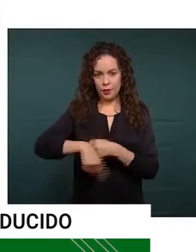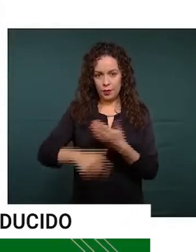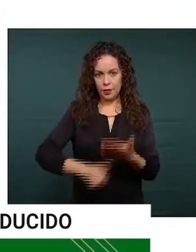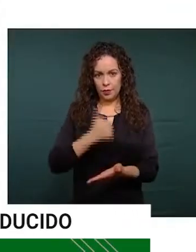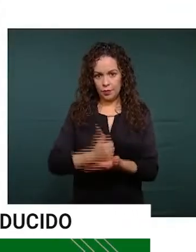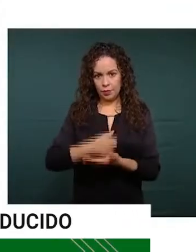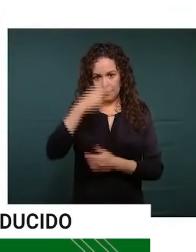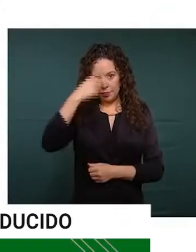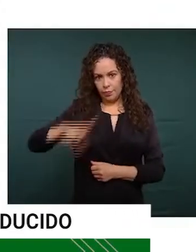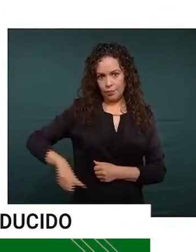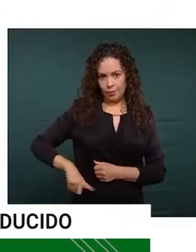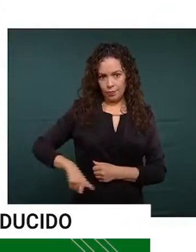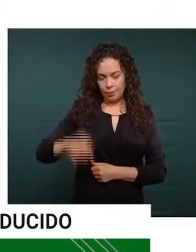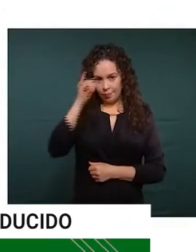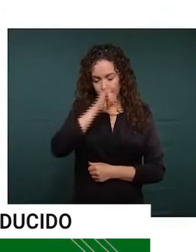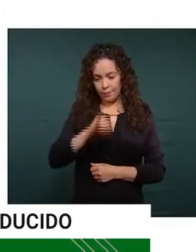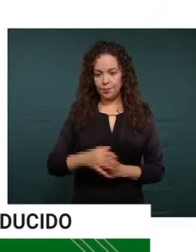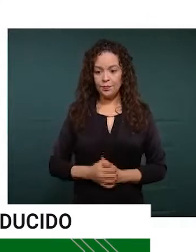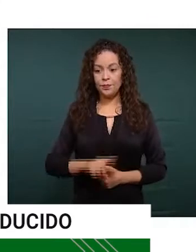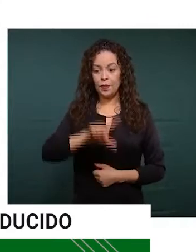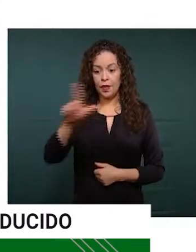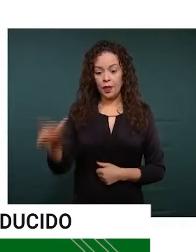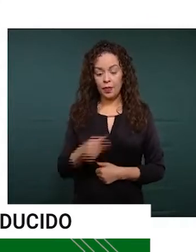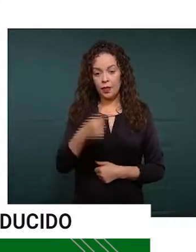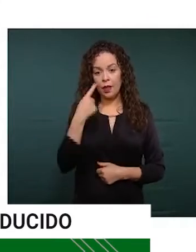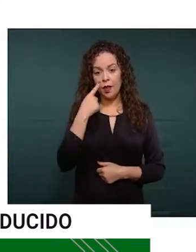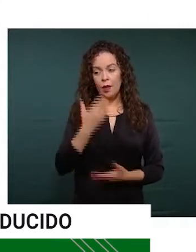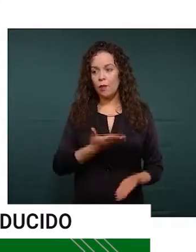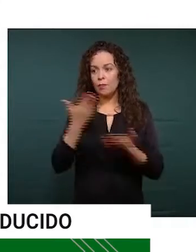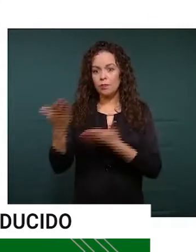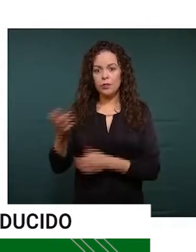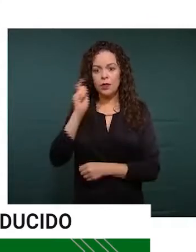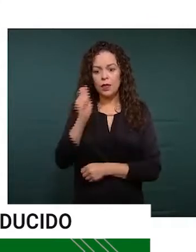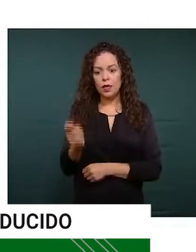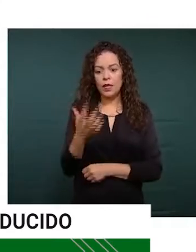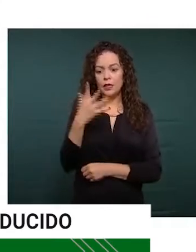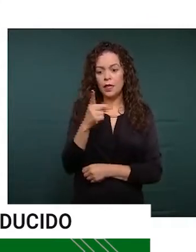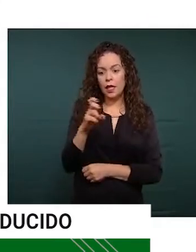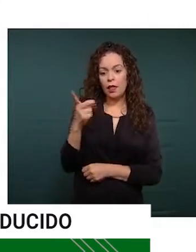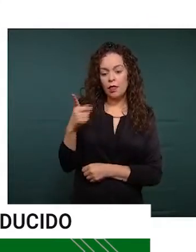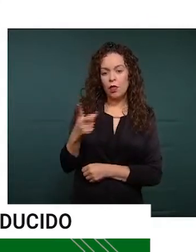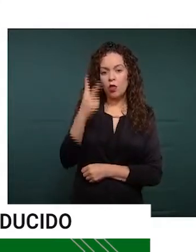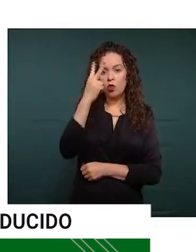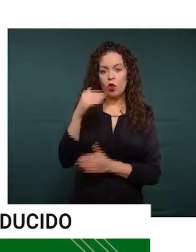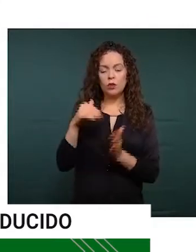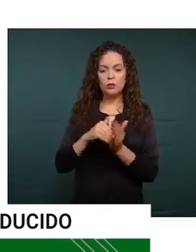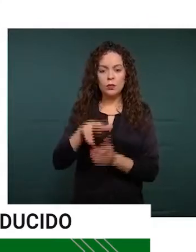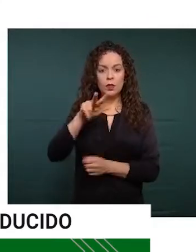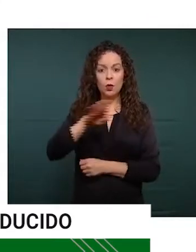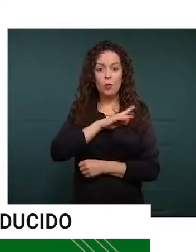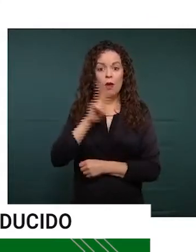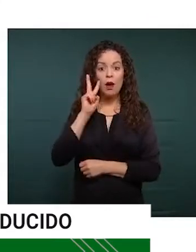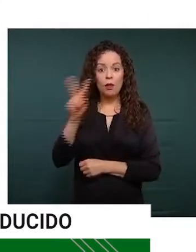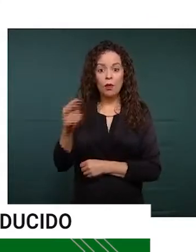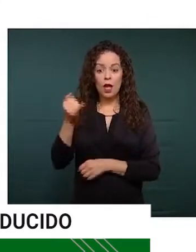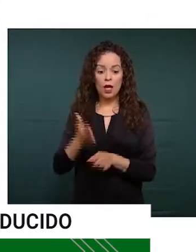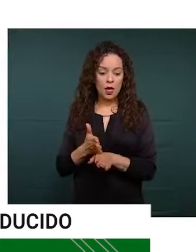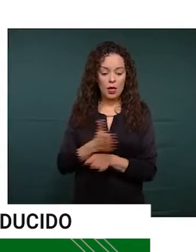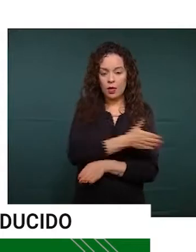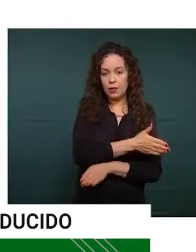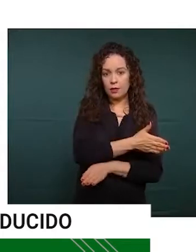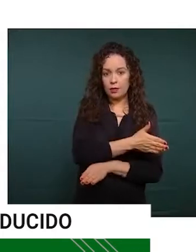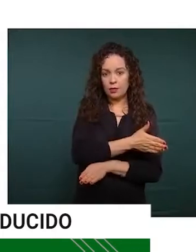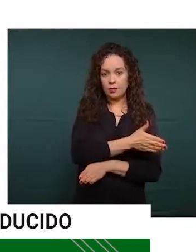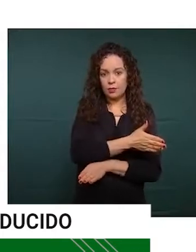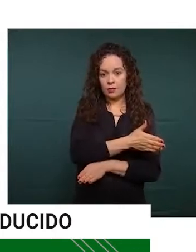Claudia Sheinbaum, informó esta mañana en la conferencia del presidente López Obrador que desde que asumió el cargo los delitos de alto impacto se han reducido